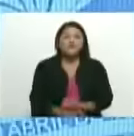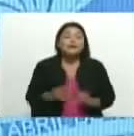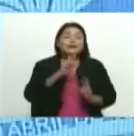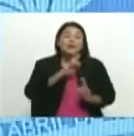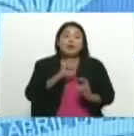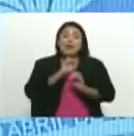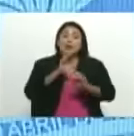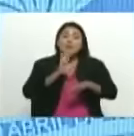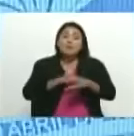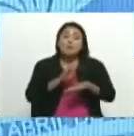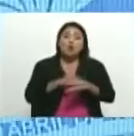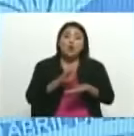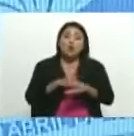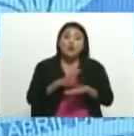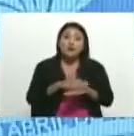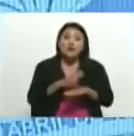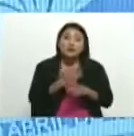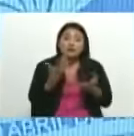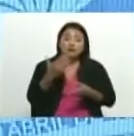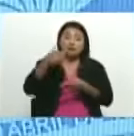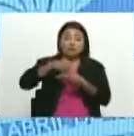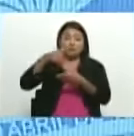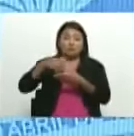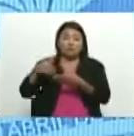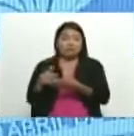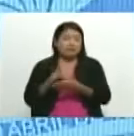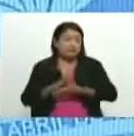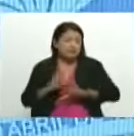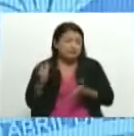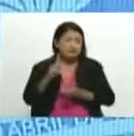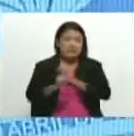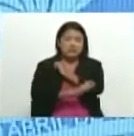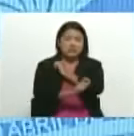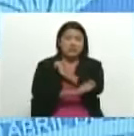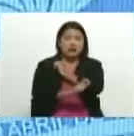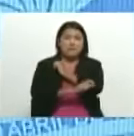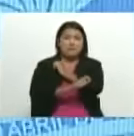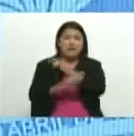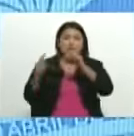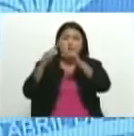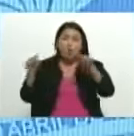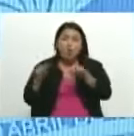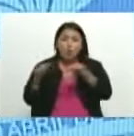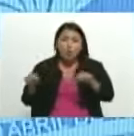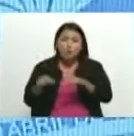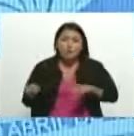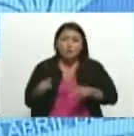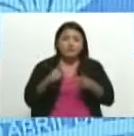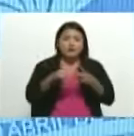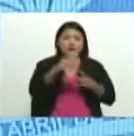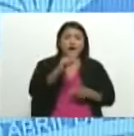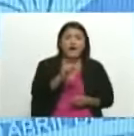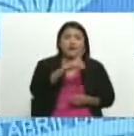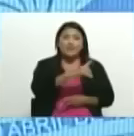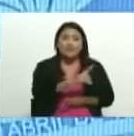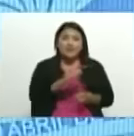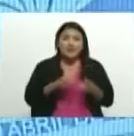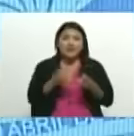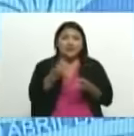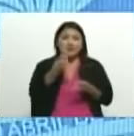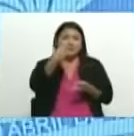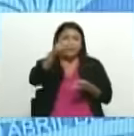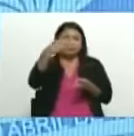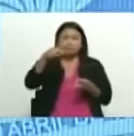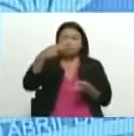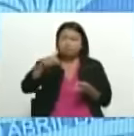la robadera de elecciones por parte de Acción Democrática y COPEI, y por el expediente tenebroso de acta matavoto, y por el doctor